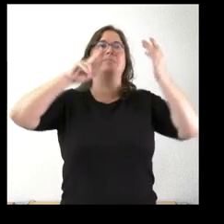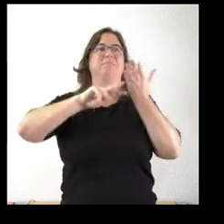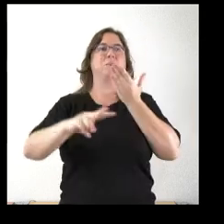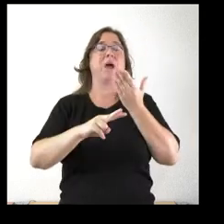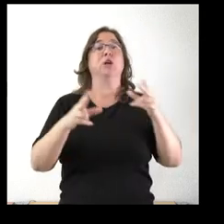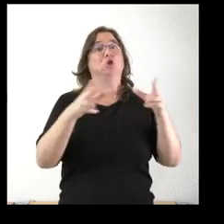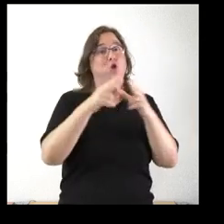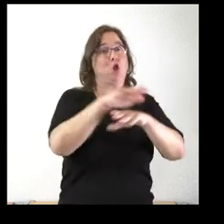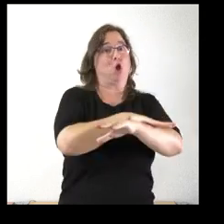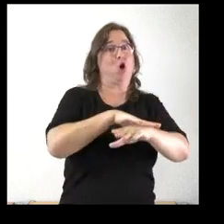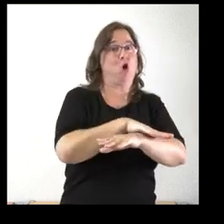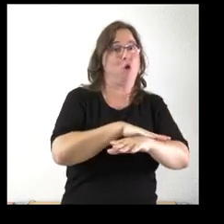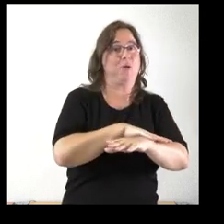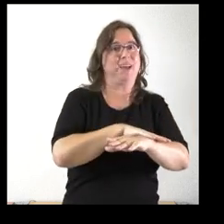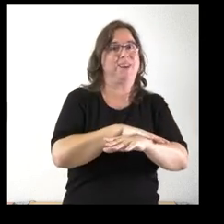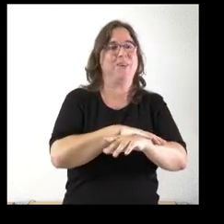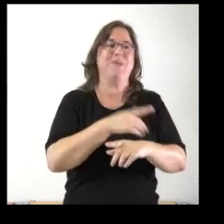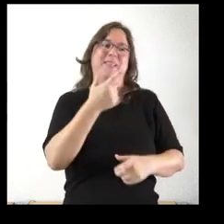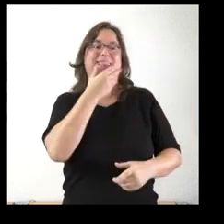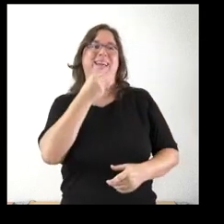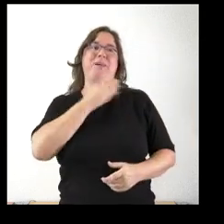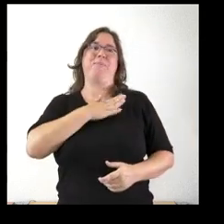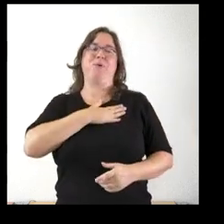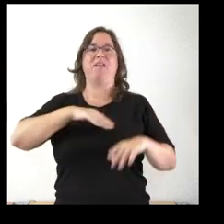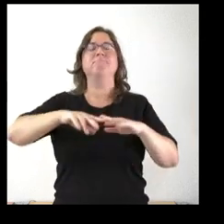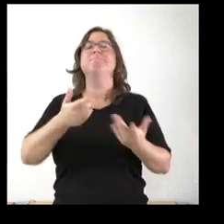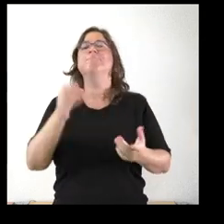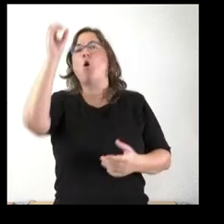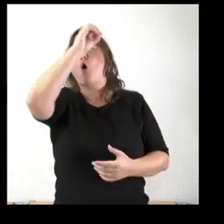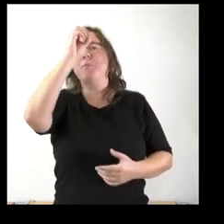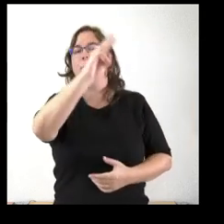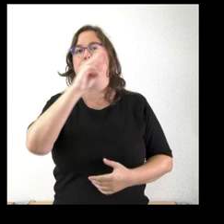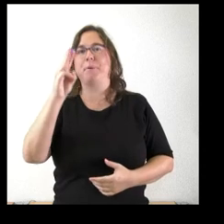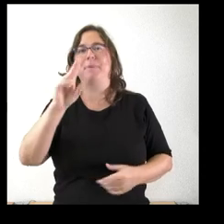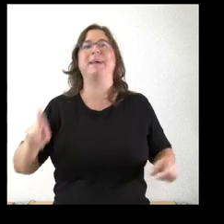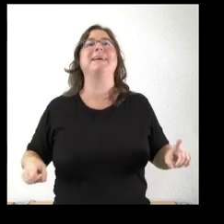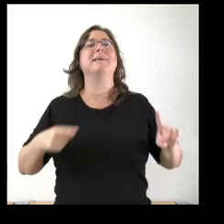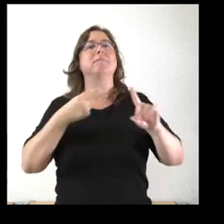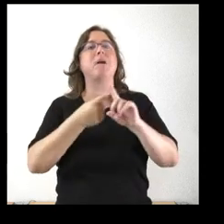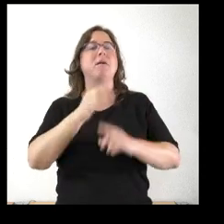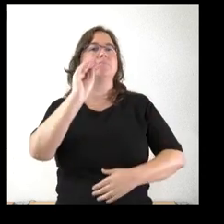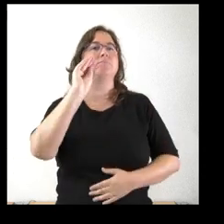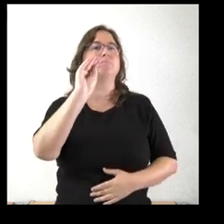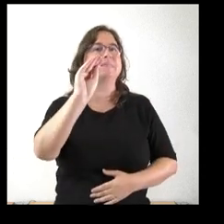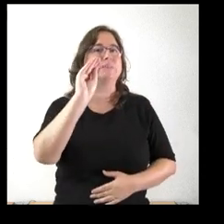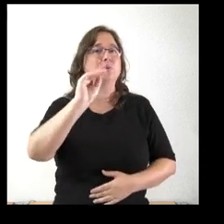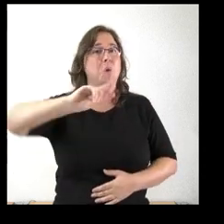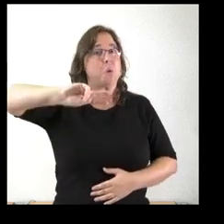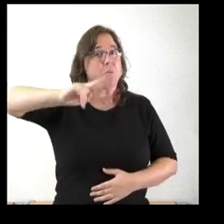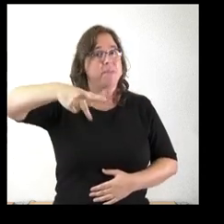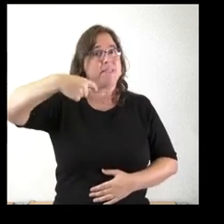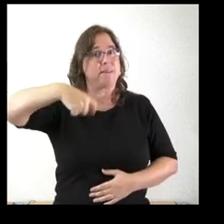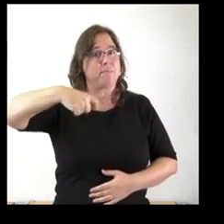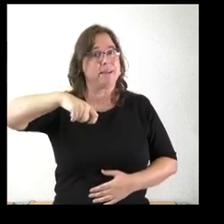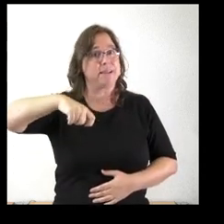en ese caso, no sé cuál es la opinión de, en este caso, del PP. Y se preguntaba si el vicepresidente de la Junta